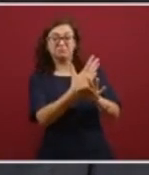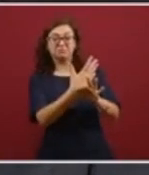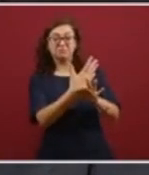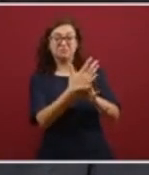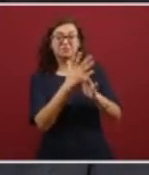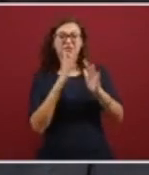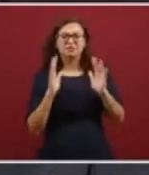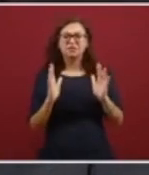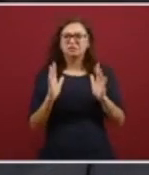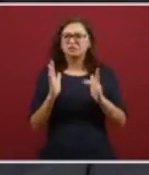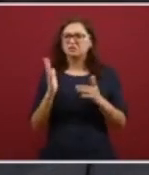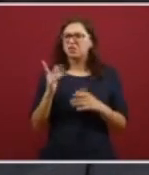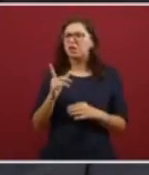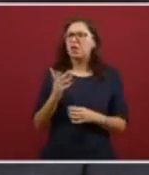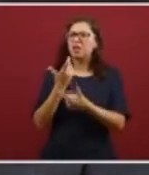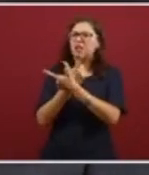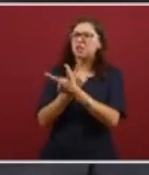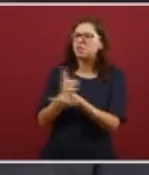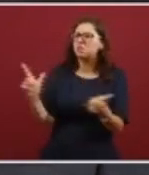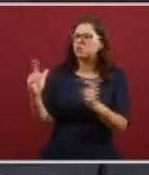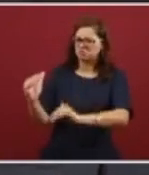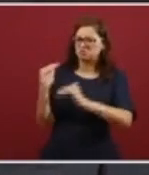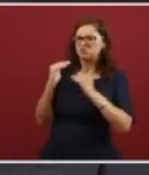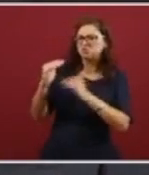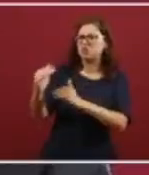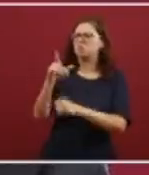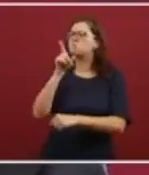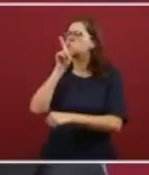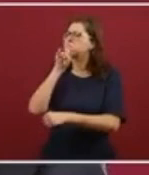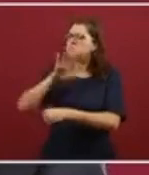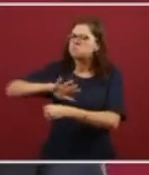limitaciones a la libertad o